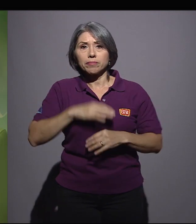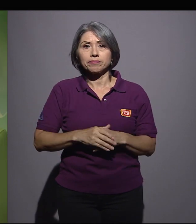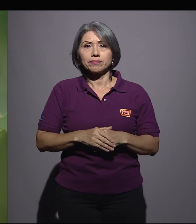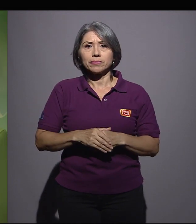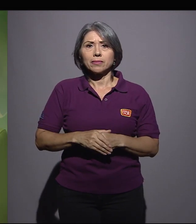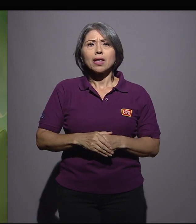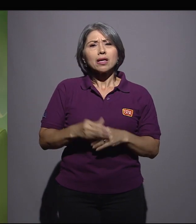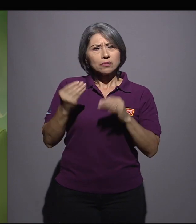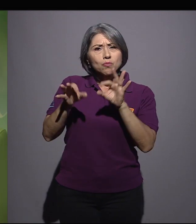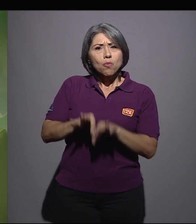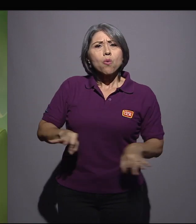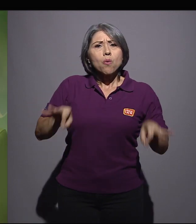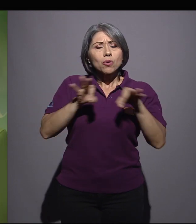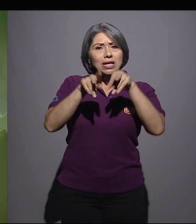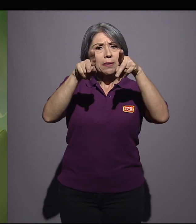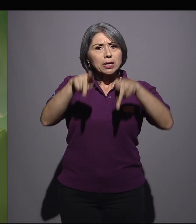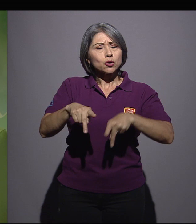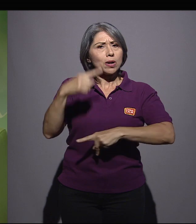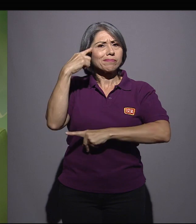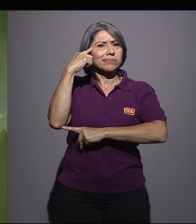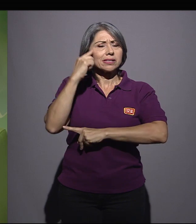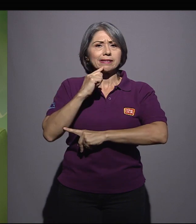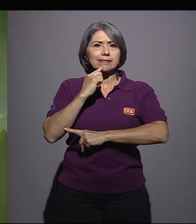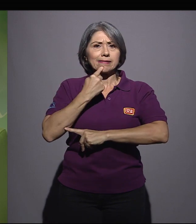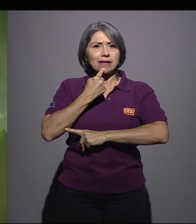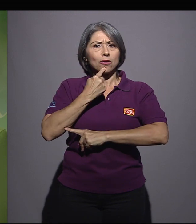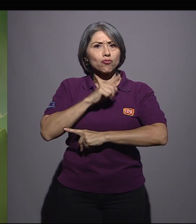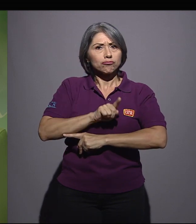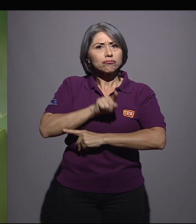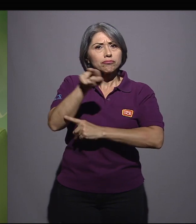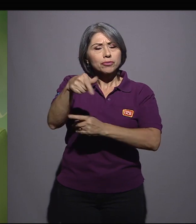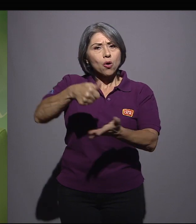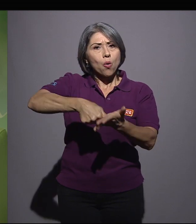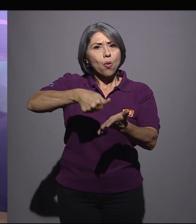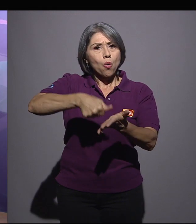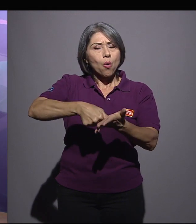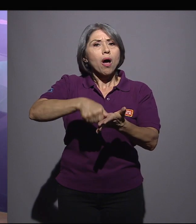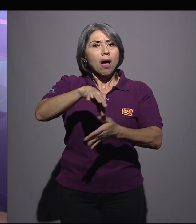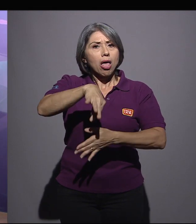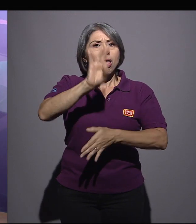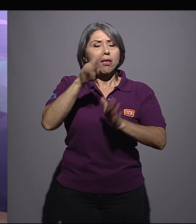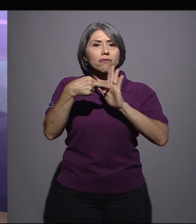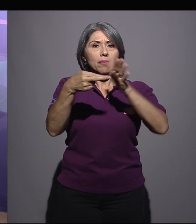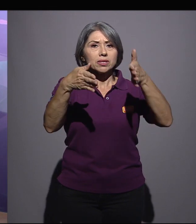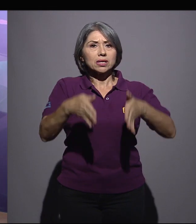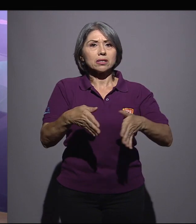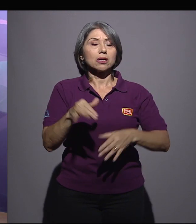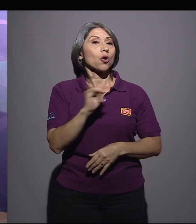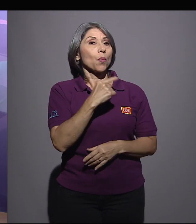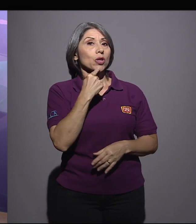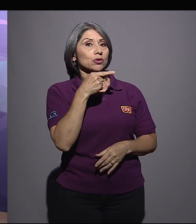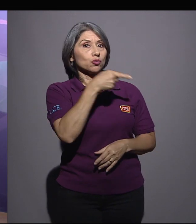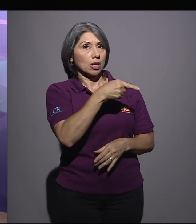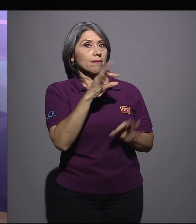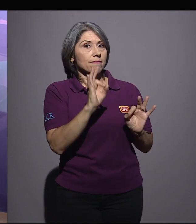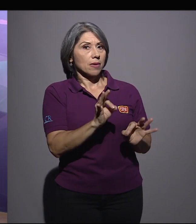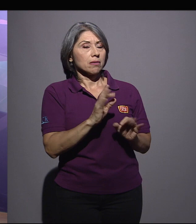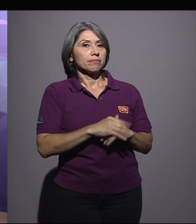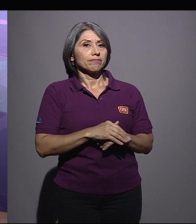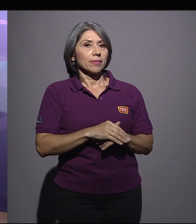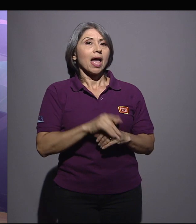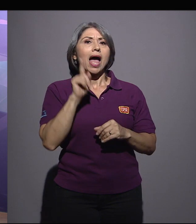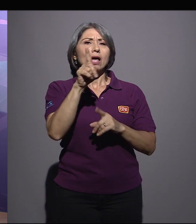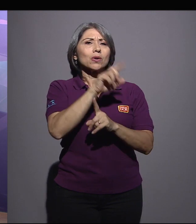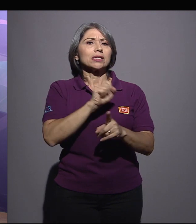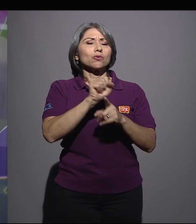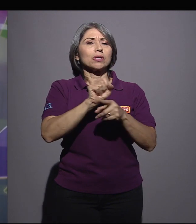serio las elecciones para los gobiernos locales, para elegir a sus representantes? Como bien usted lo dice, María Fernanda, hay un efecto inverso,